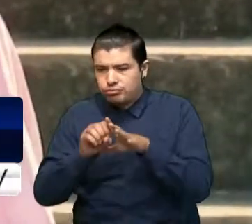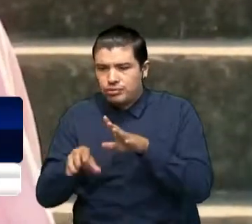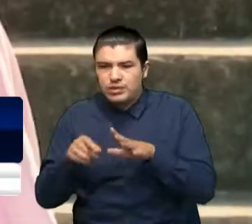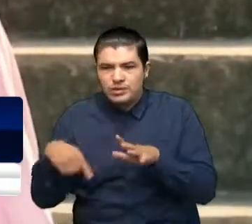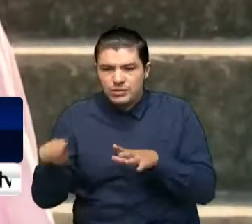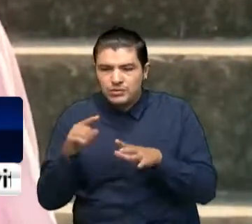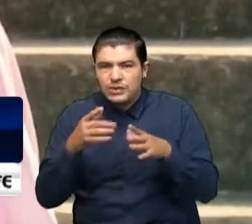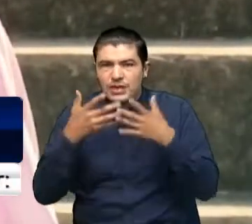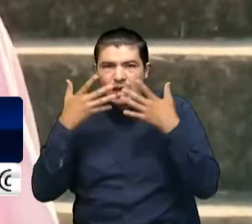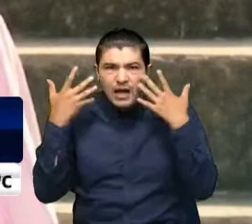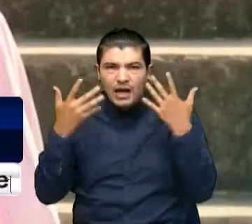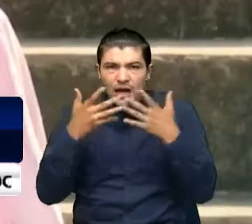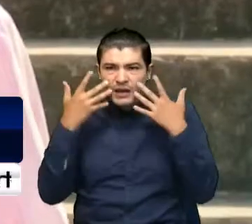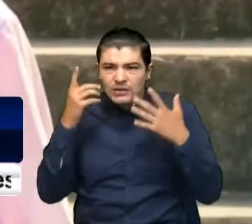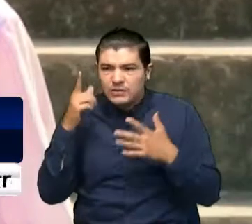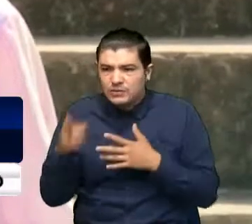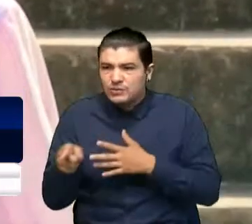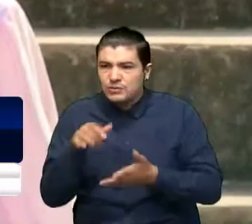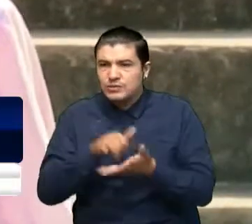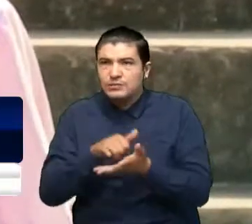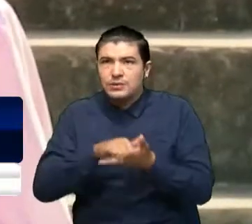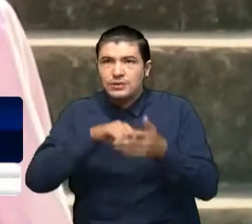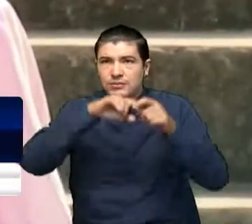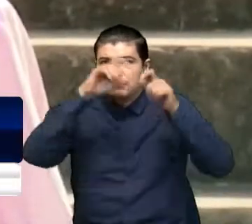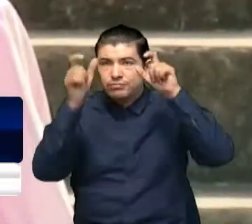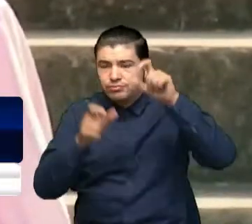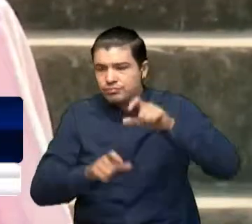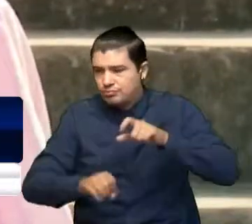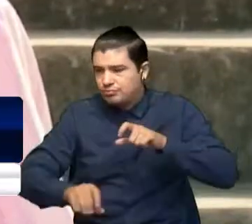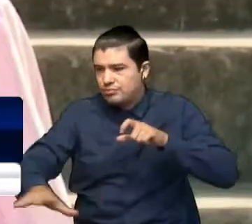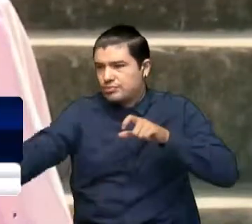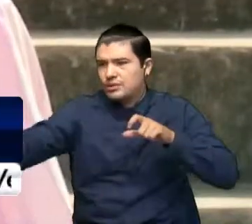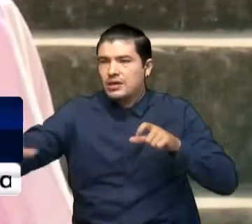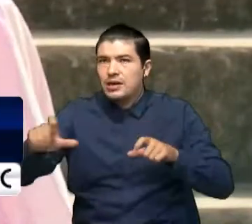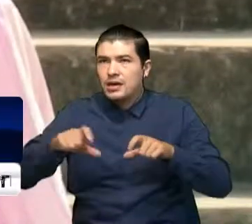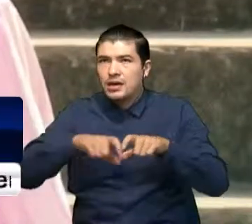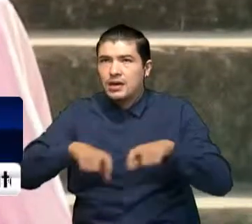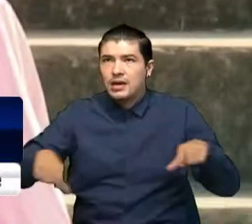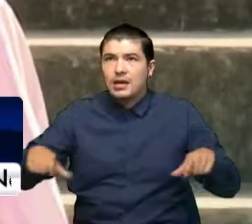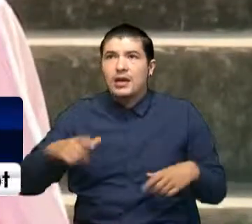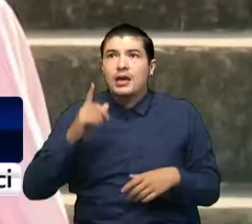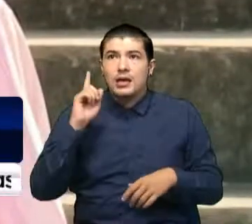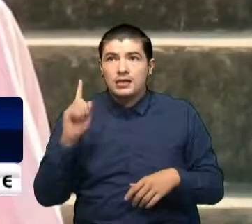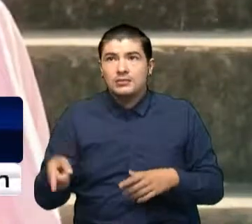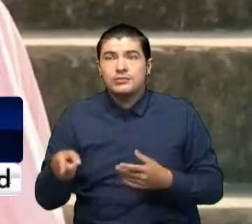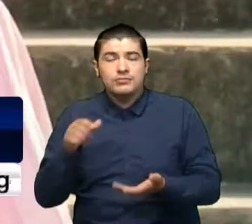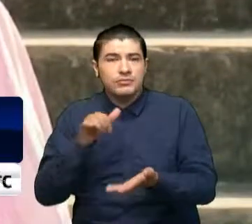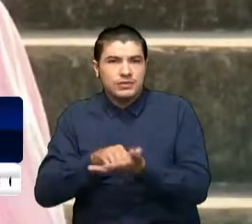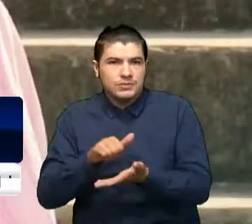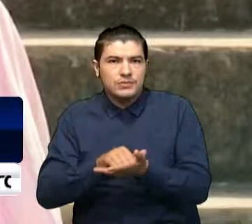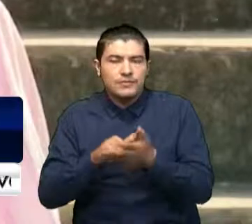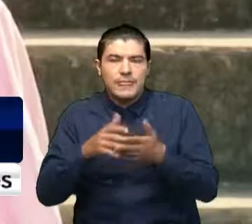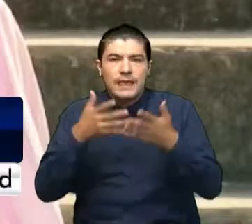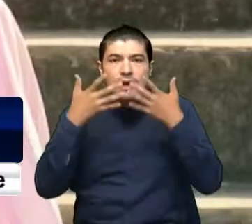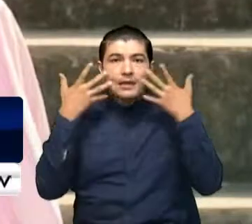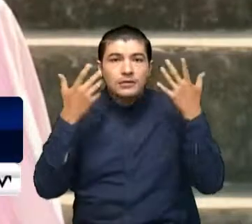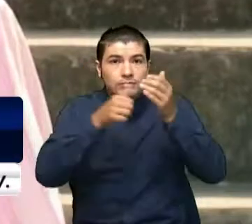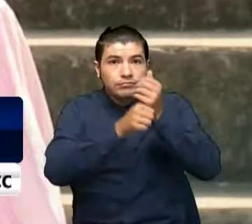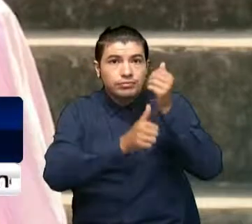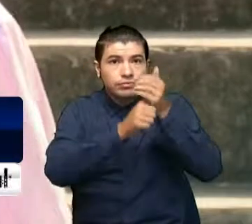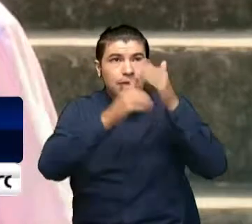hacen su necesidad en el techo y sale directo hacia la calle cual tiene problemas